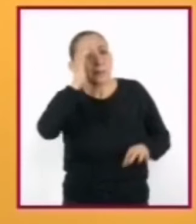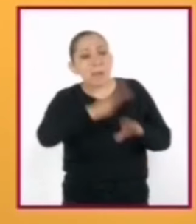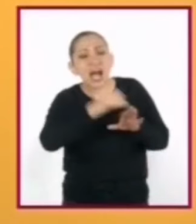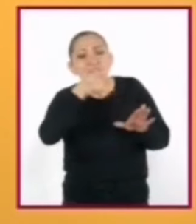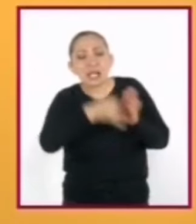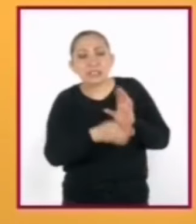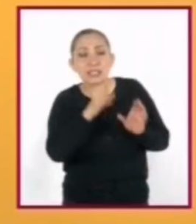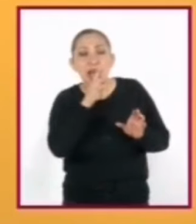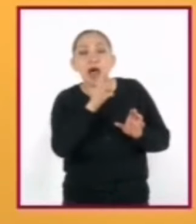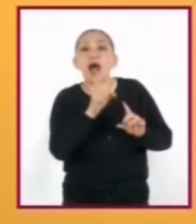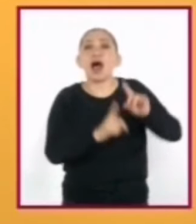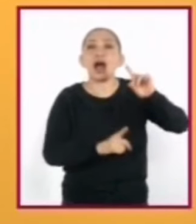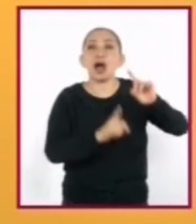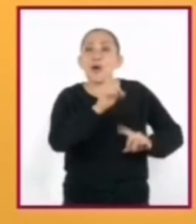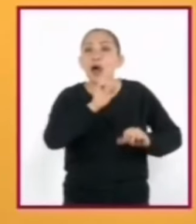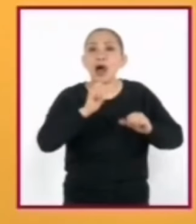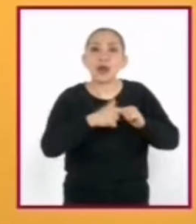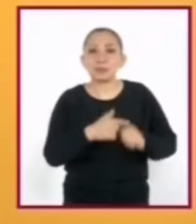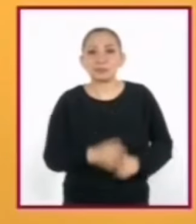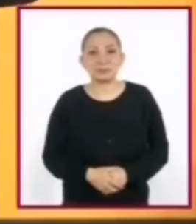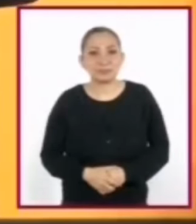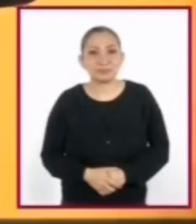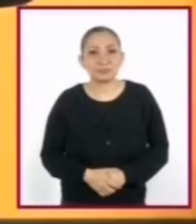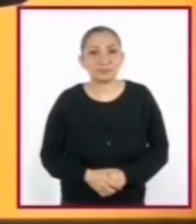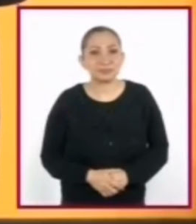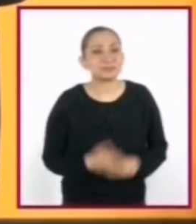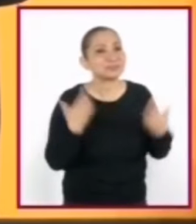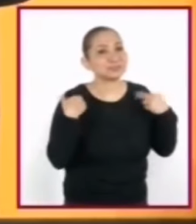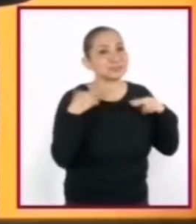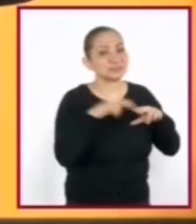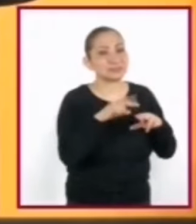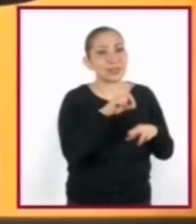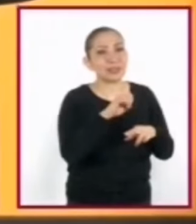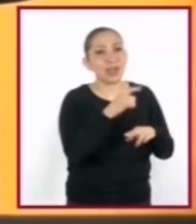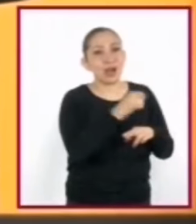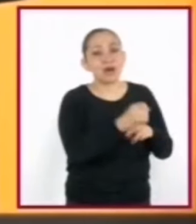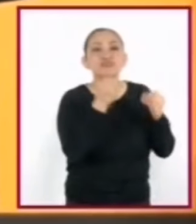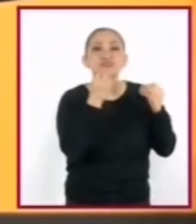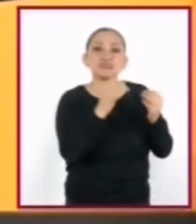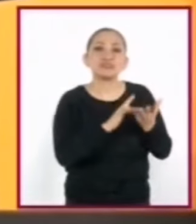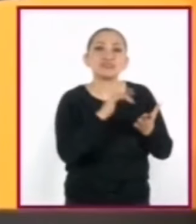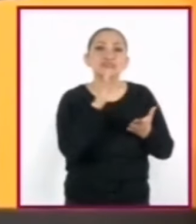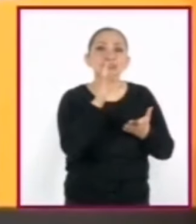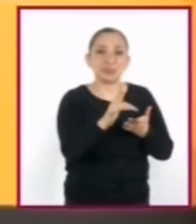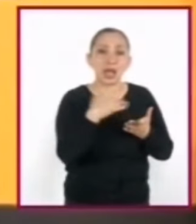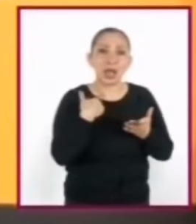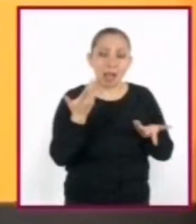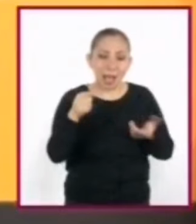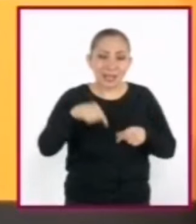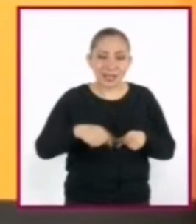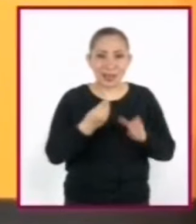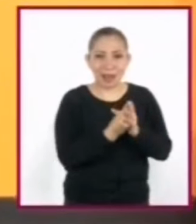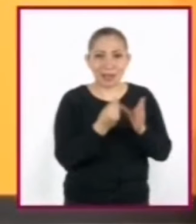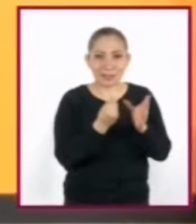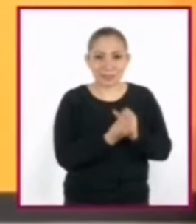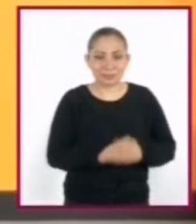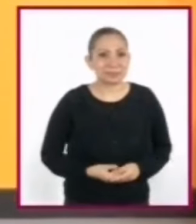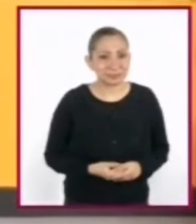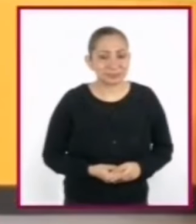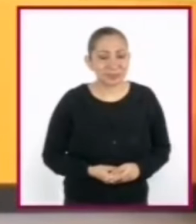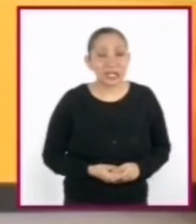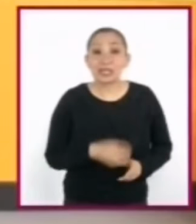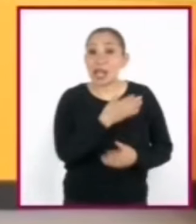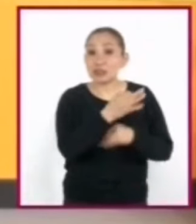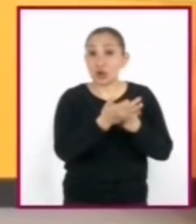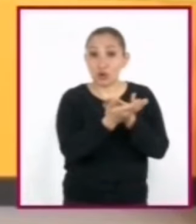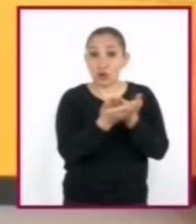más y resolver las dudas que pudieran surgir. Maestro Diego, le agradezco mucho su intervención en esta sesión y